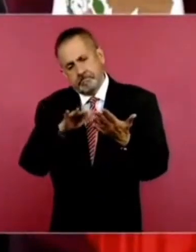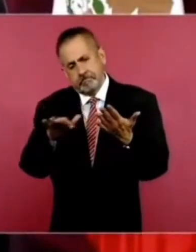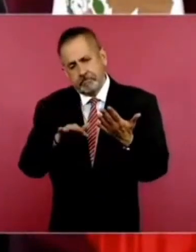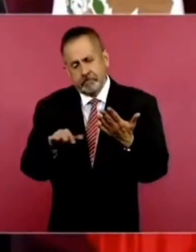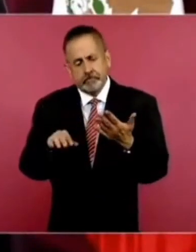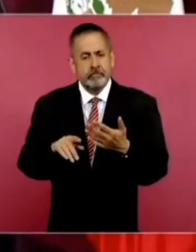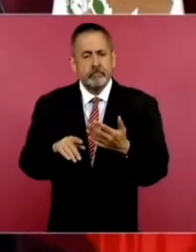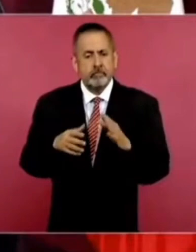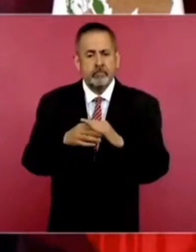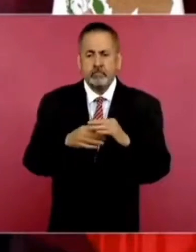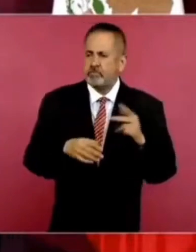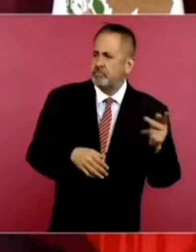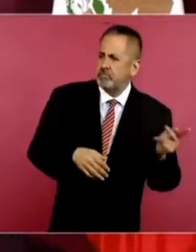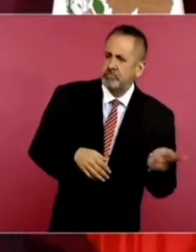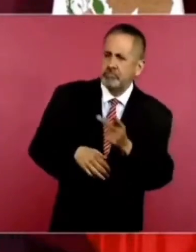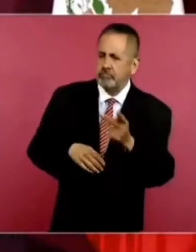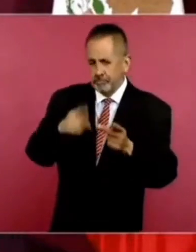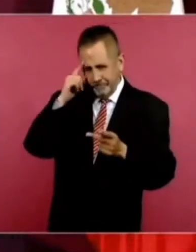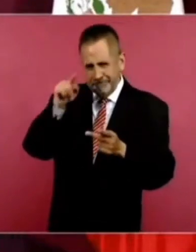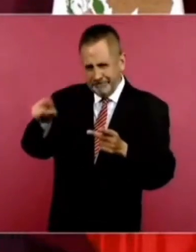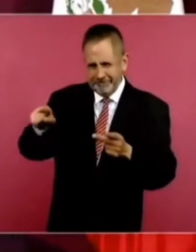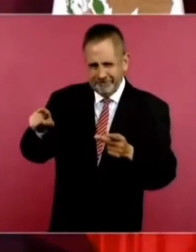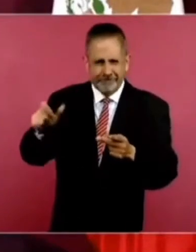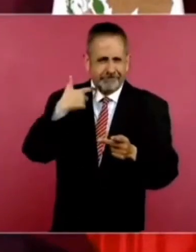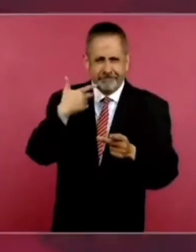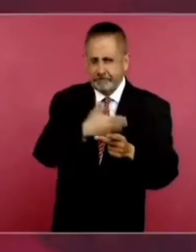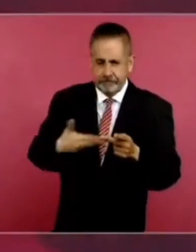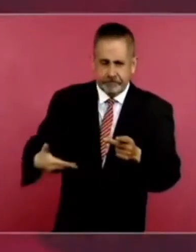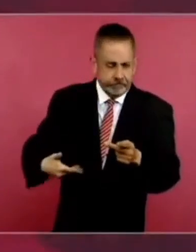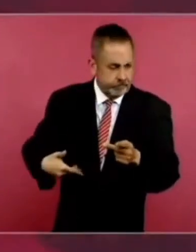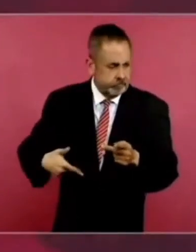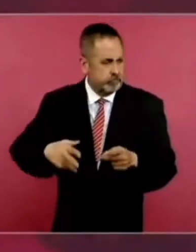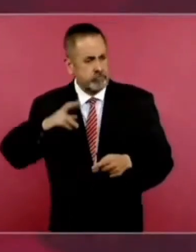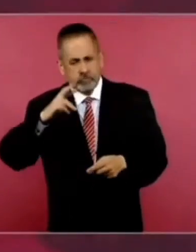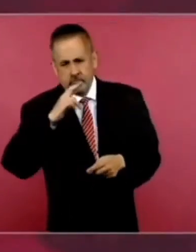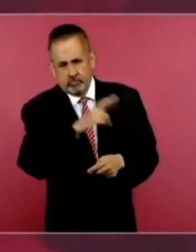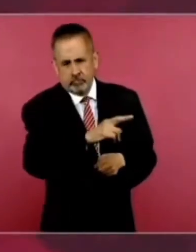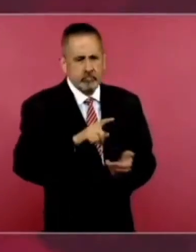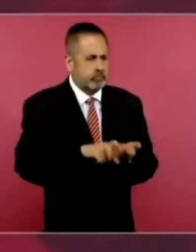un cuestionamiento a Adolfo López Mateos, y sí, como todos los gobernantes, ¿no?